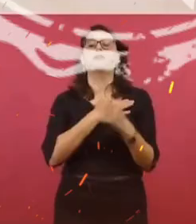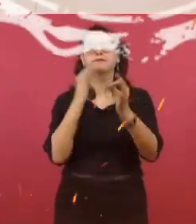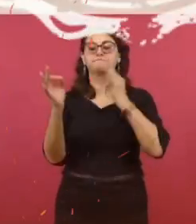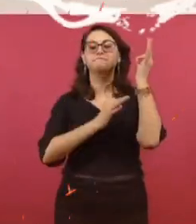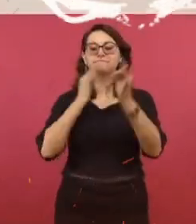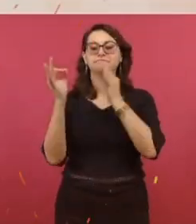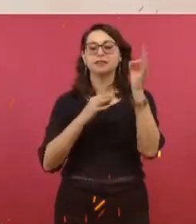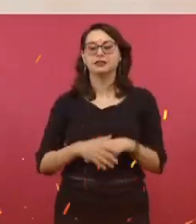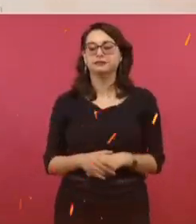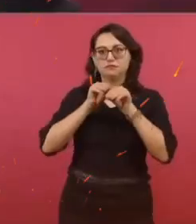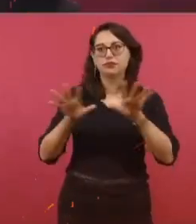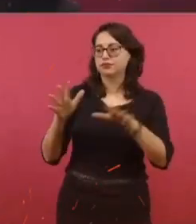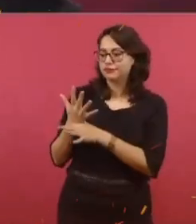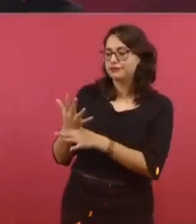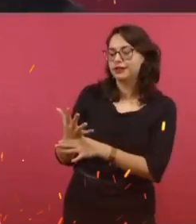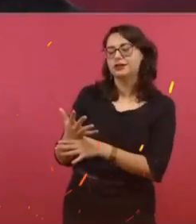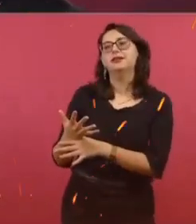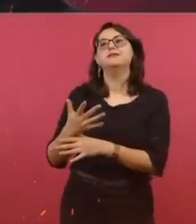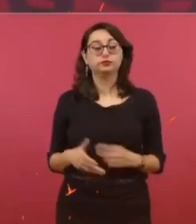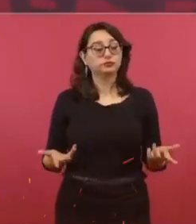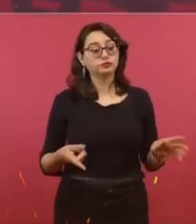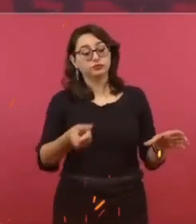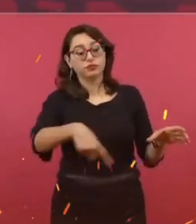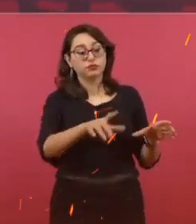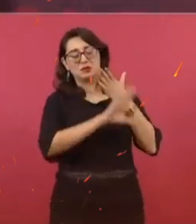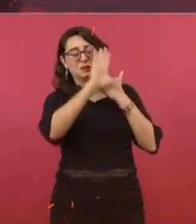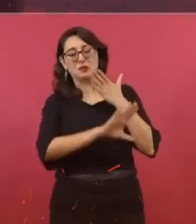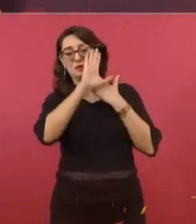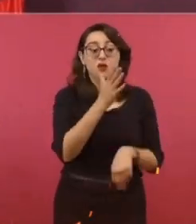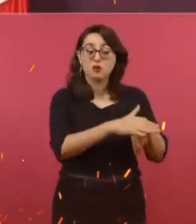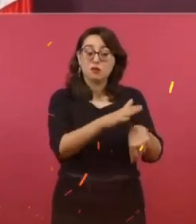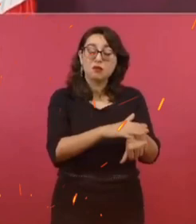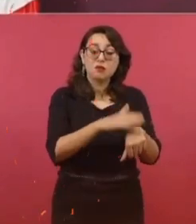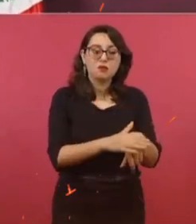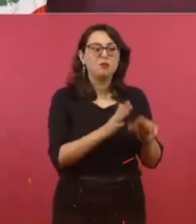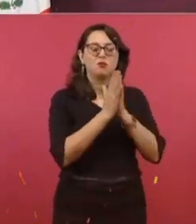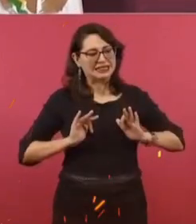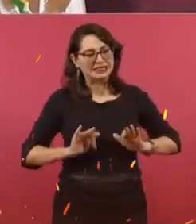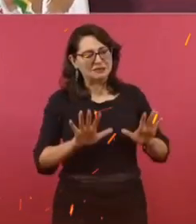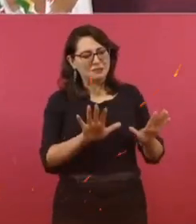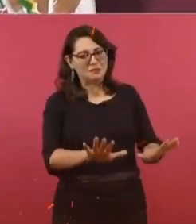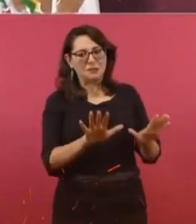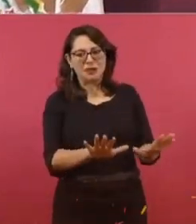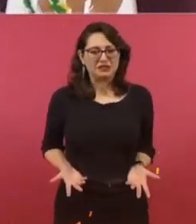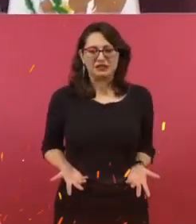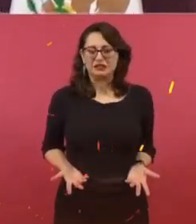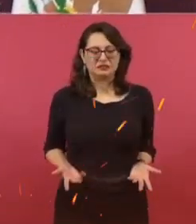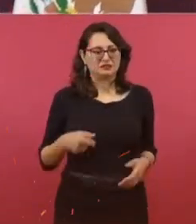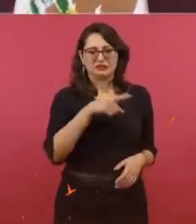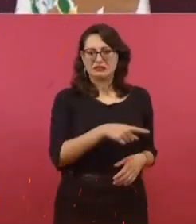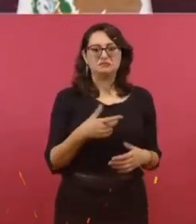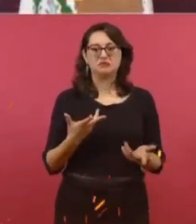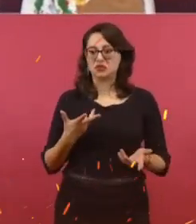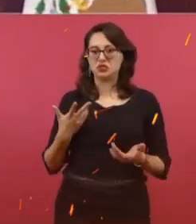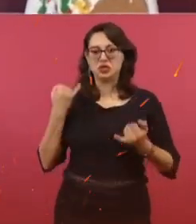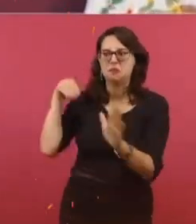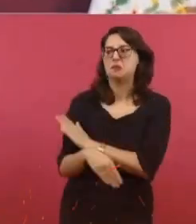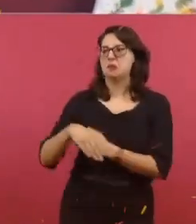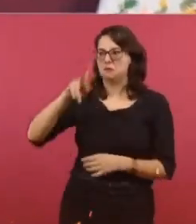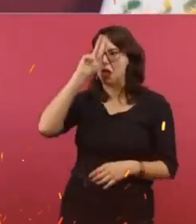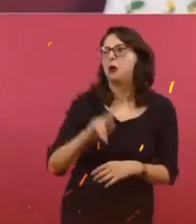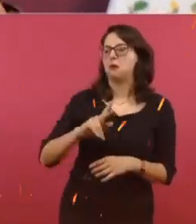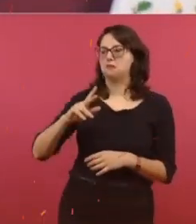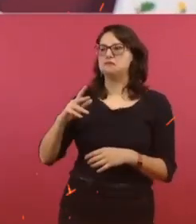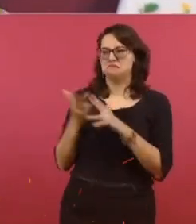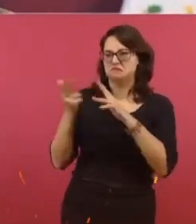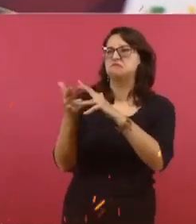Y quiero hacer un llamado a nuestros adversarios para que se tranquilicen, porque han ido fallando sus pronósticos